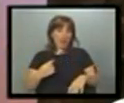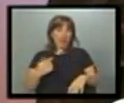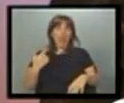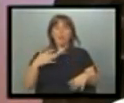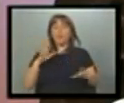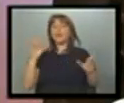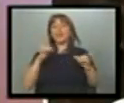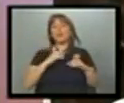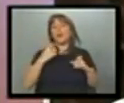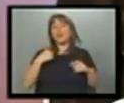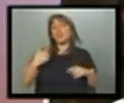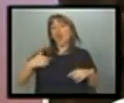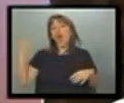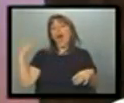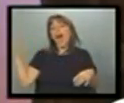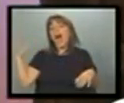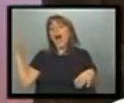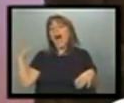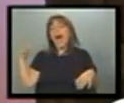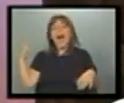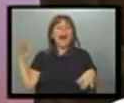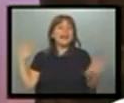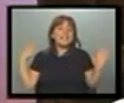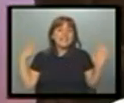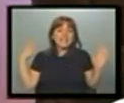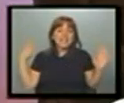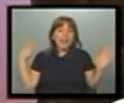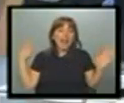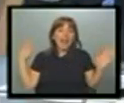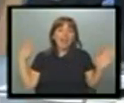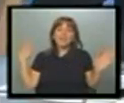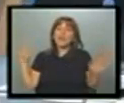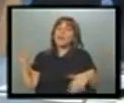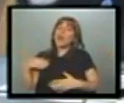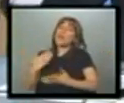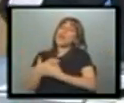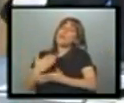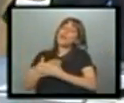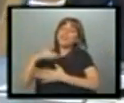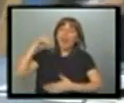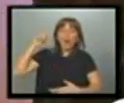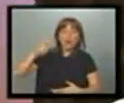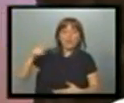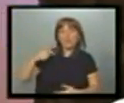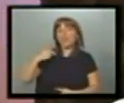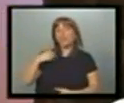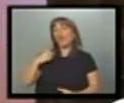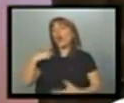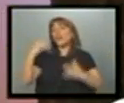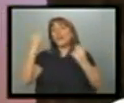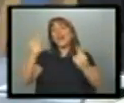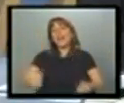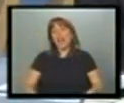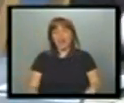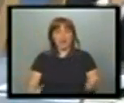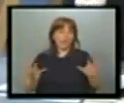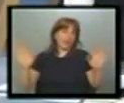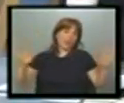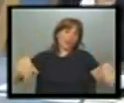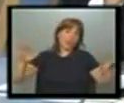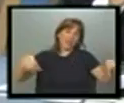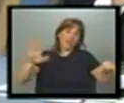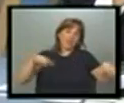de antes. Eso, eso es fundamental. Ese es el tema. Eso lo tenés que demostrar en el juicio. Él plantea el reclamo. Claro. Chicos, tratemos de